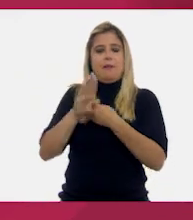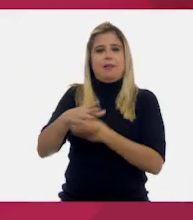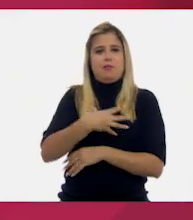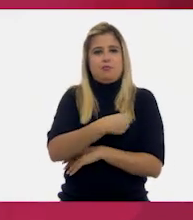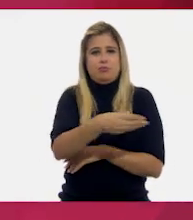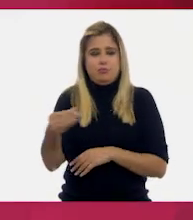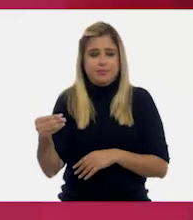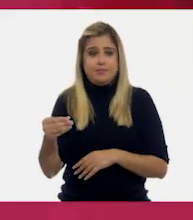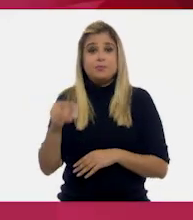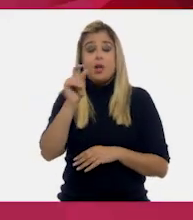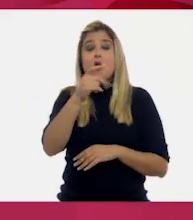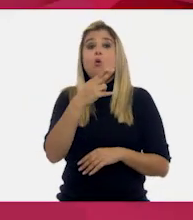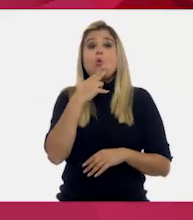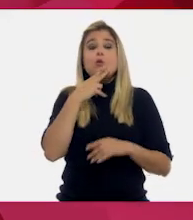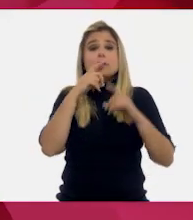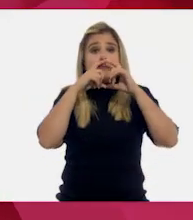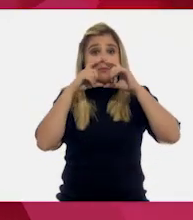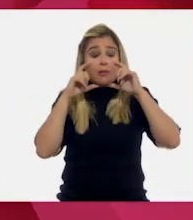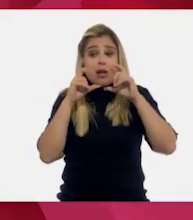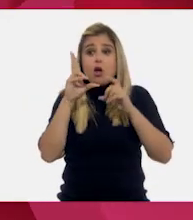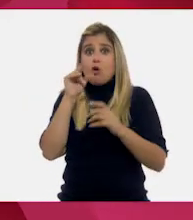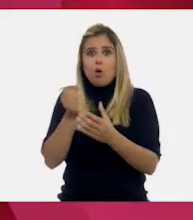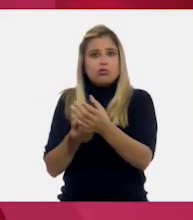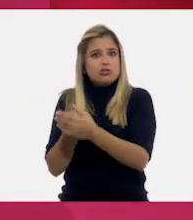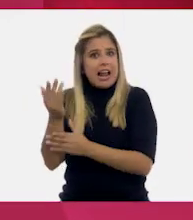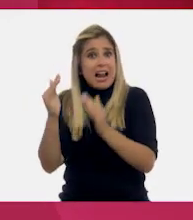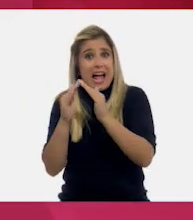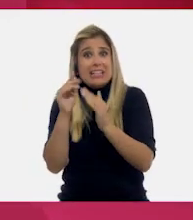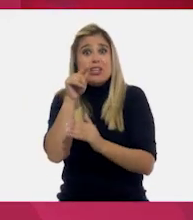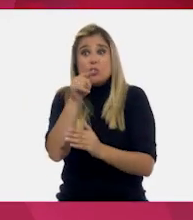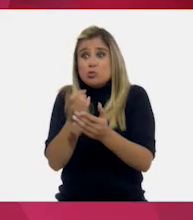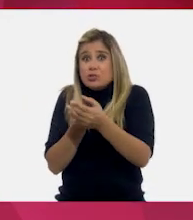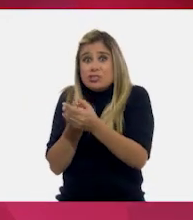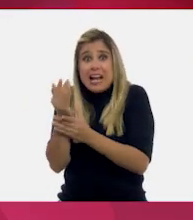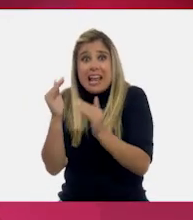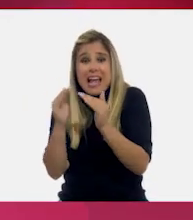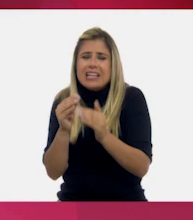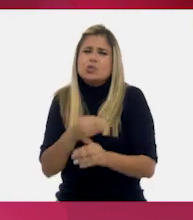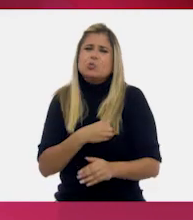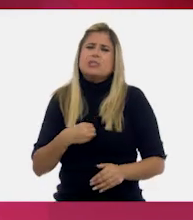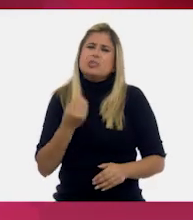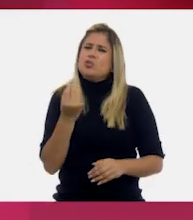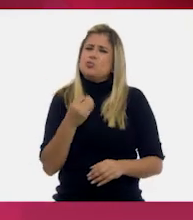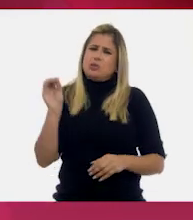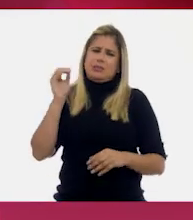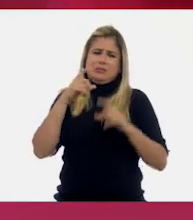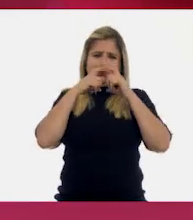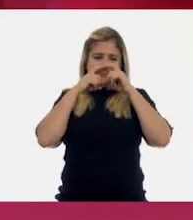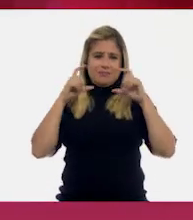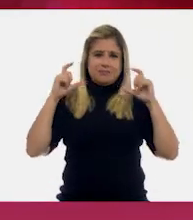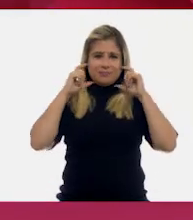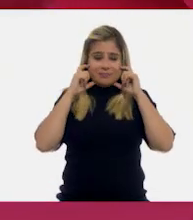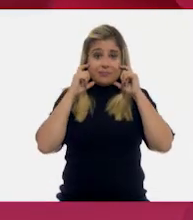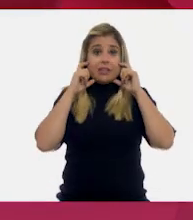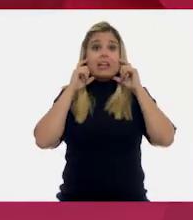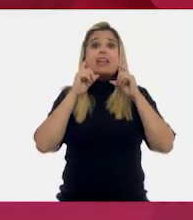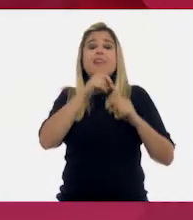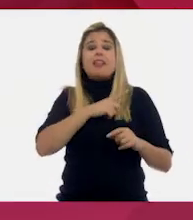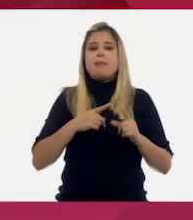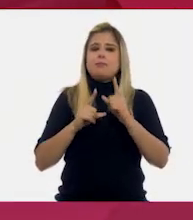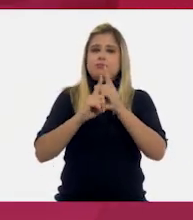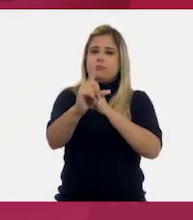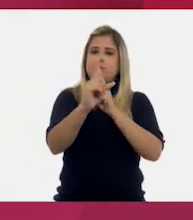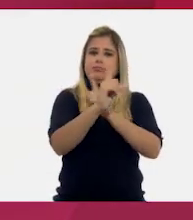Utiliza cubrebocas. No salgas de casa. Y si tienes que hacerlo, recuerda que es obligatorio utilizarlo. Mantén la sana